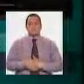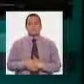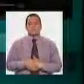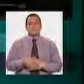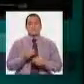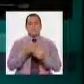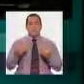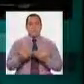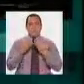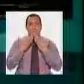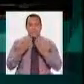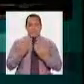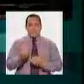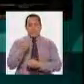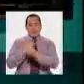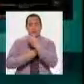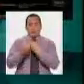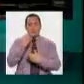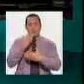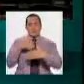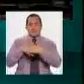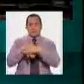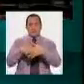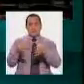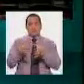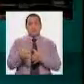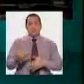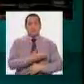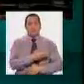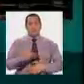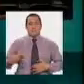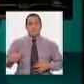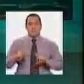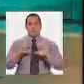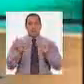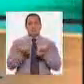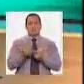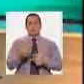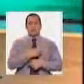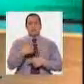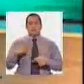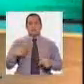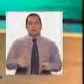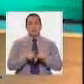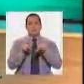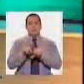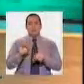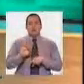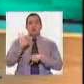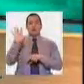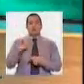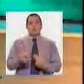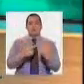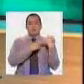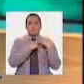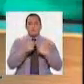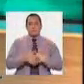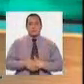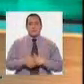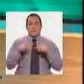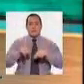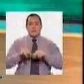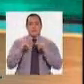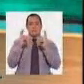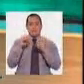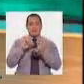Gracias. Muchas gracias a Omar Figueroa desde la sede de la presidencia del Consejo de Ministros. Por cierto, otro involucrado en este